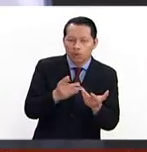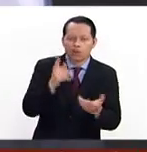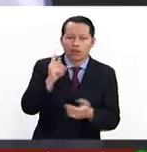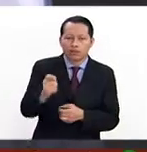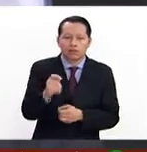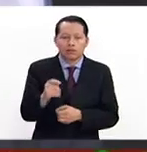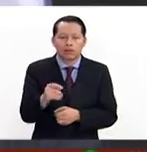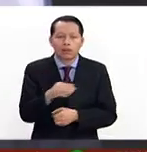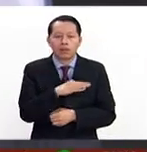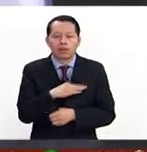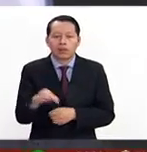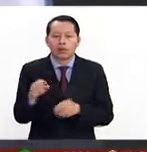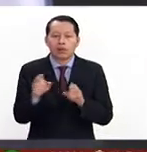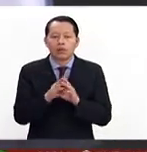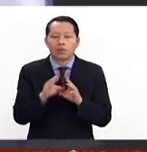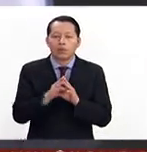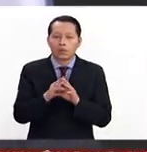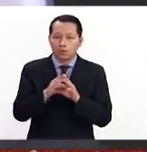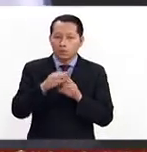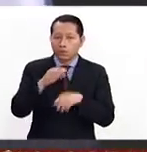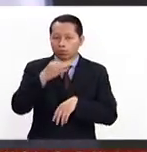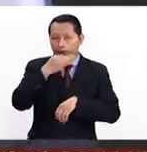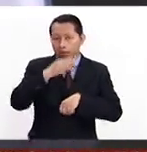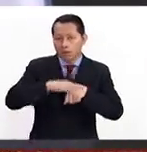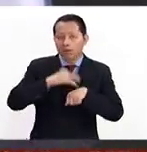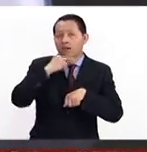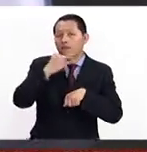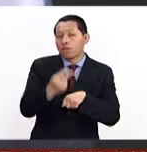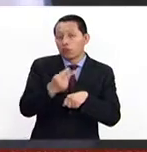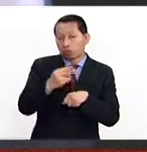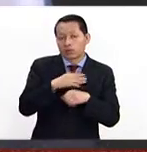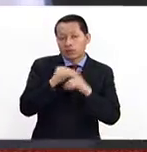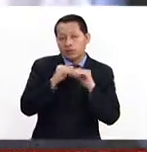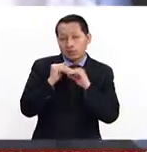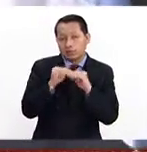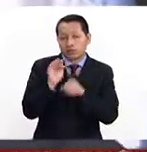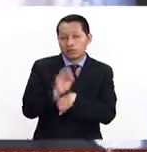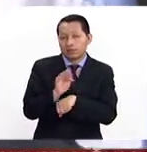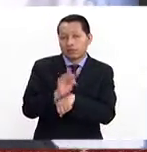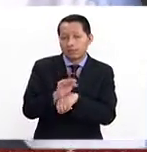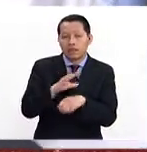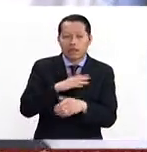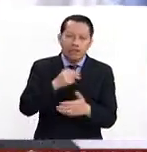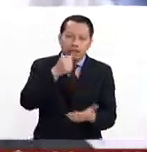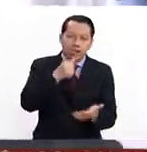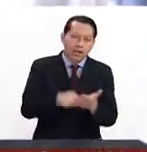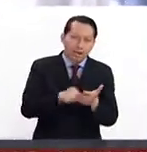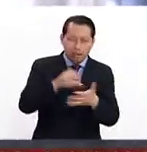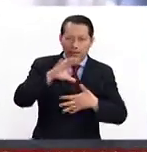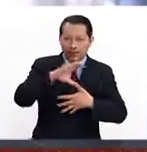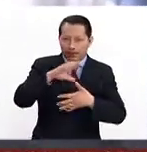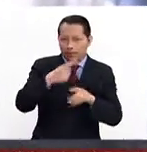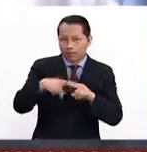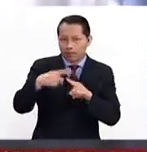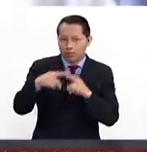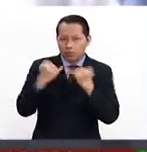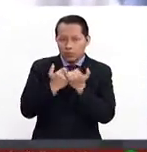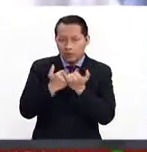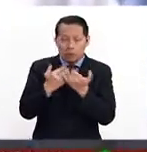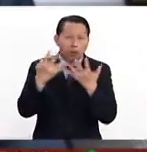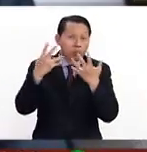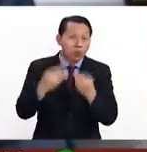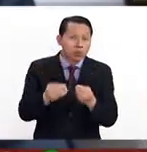simplemente poner en alto la voz de la democracia de la región, la defensa de la Carta Interamericana, y pues ya como muchos